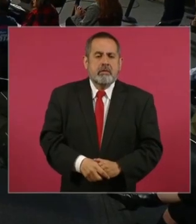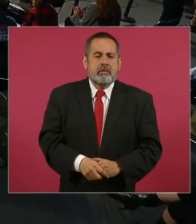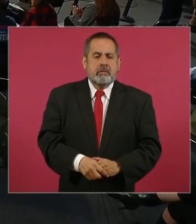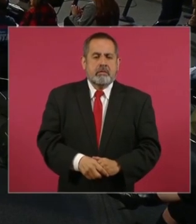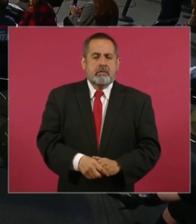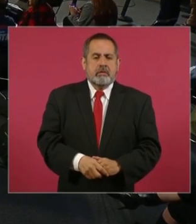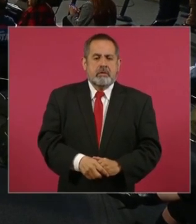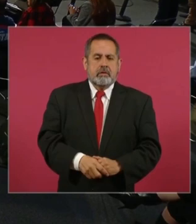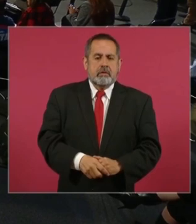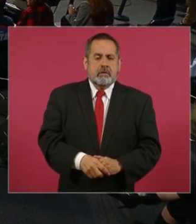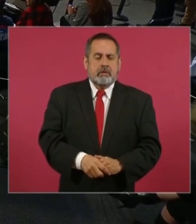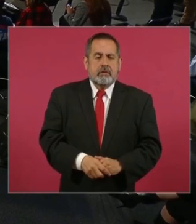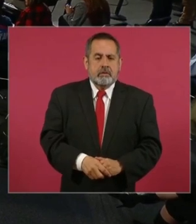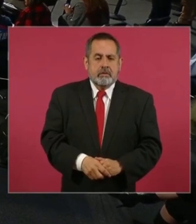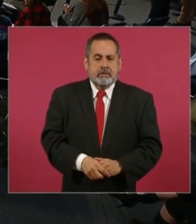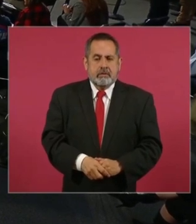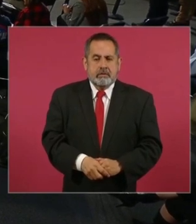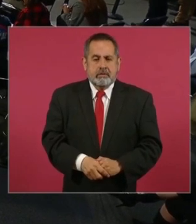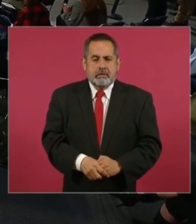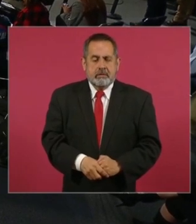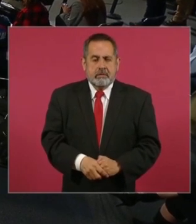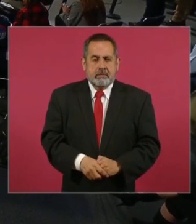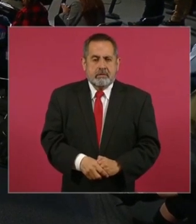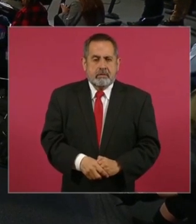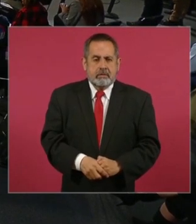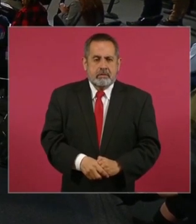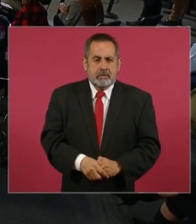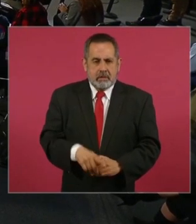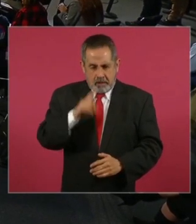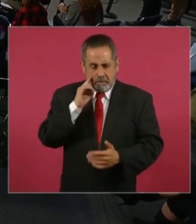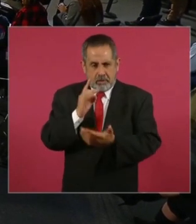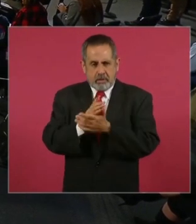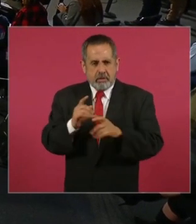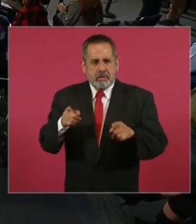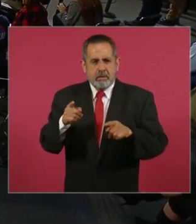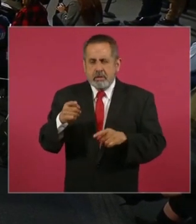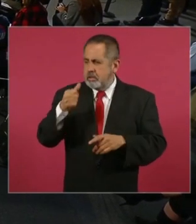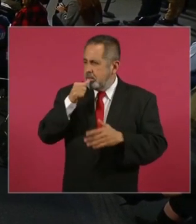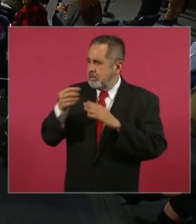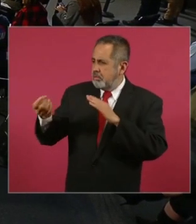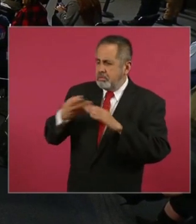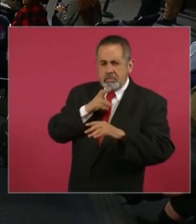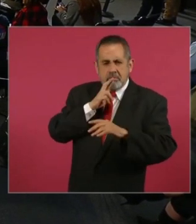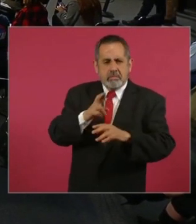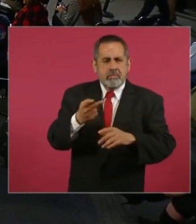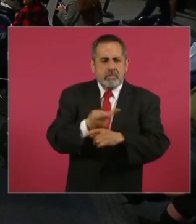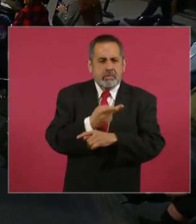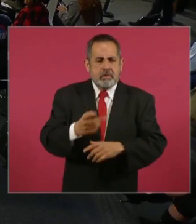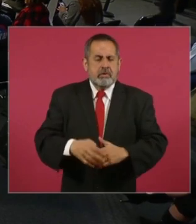De la gasolina y de los tweets de quién. A ver, una vez, ¿qué mandaron a decir?